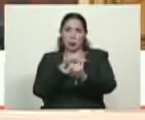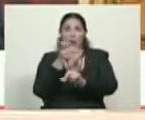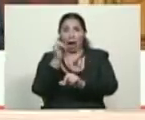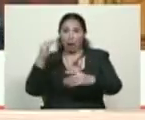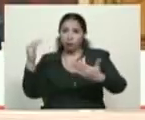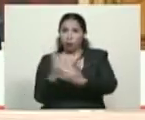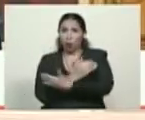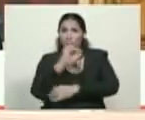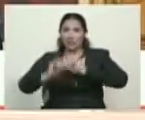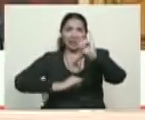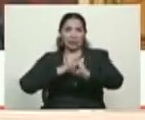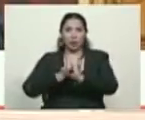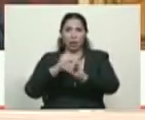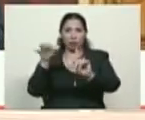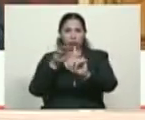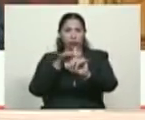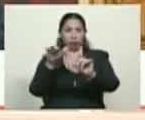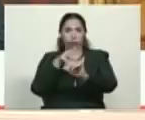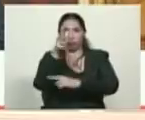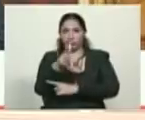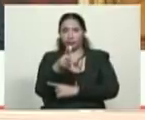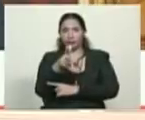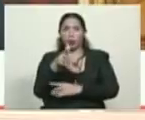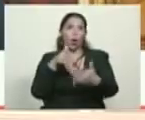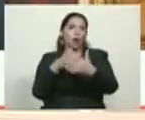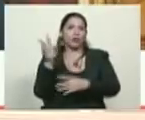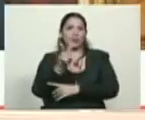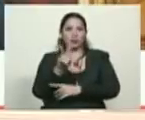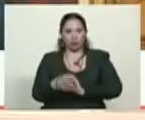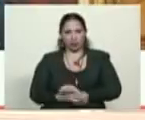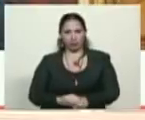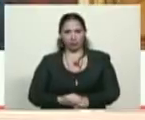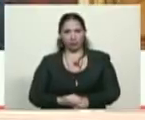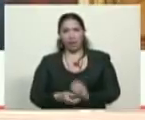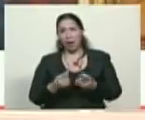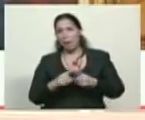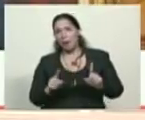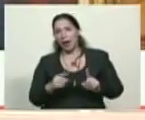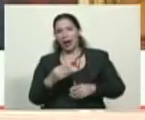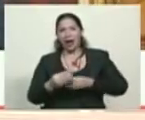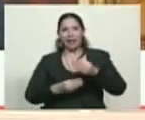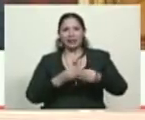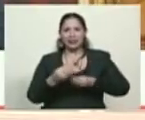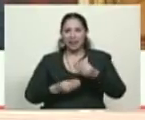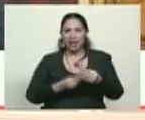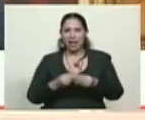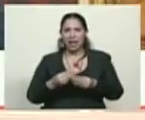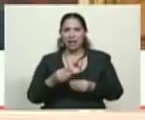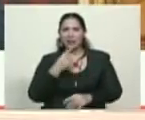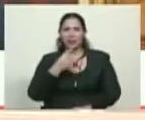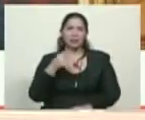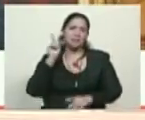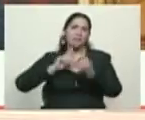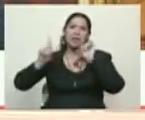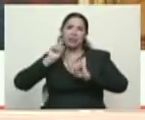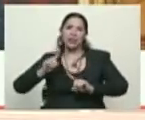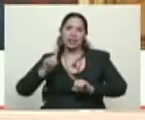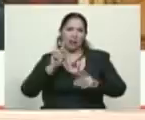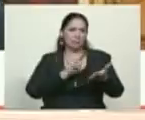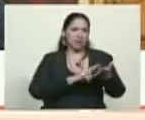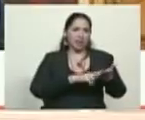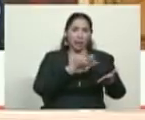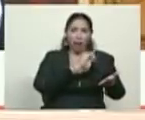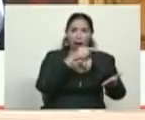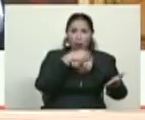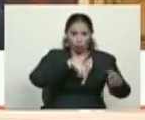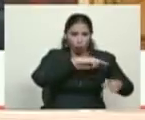mediático internacional contra Venezuela para desfigurar la situación real y además